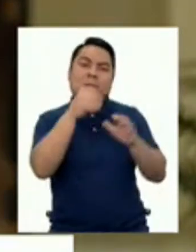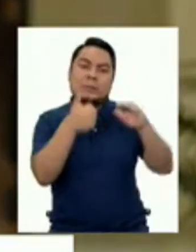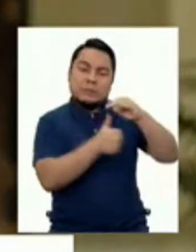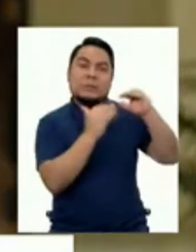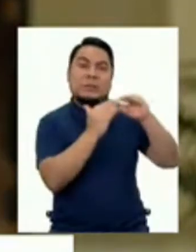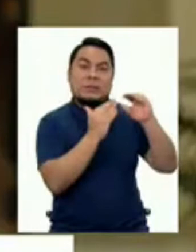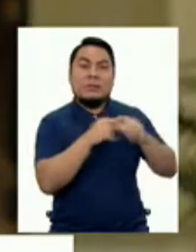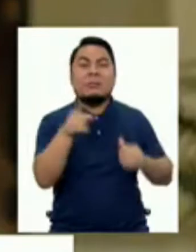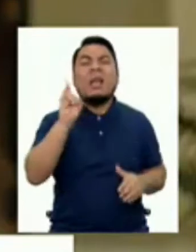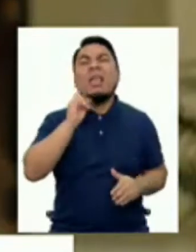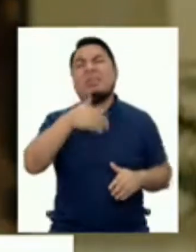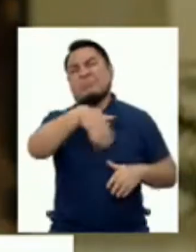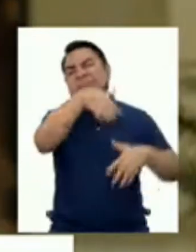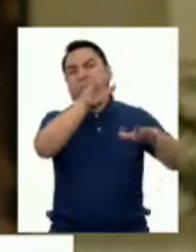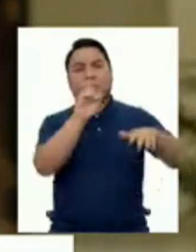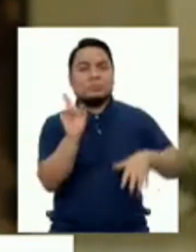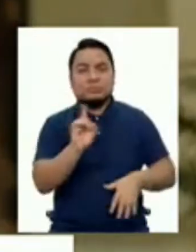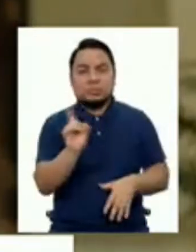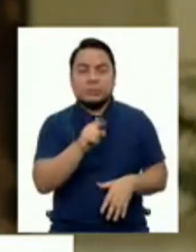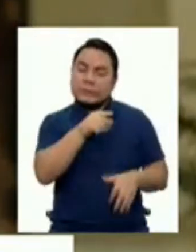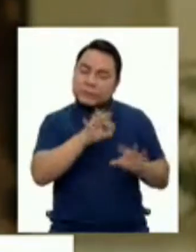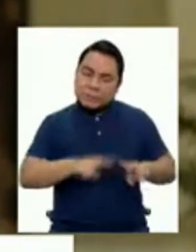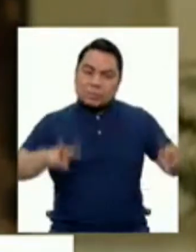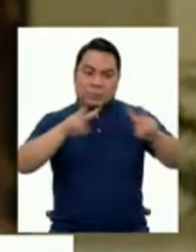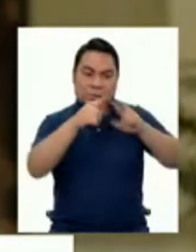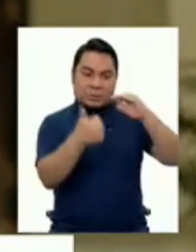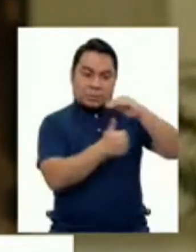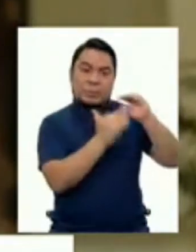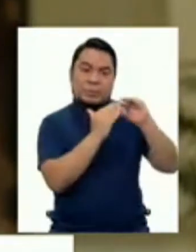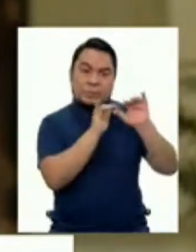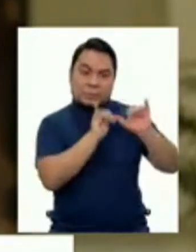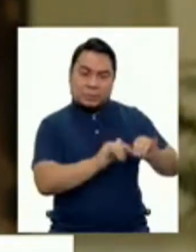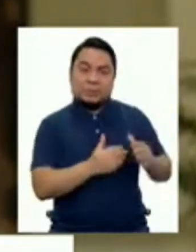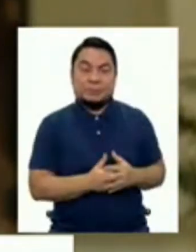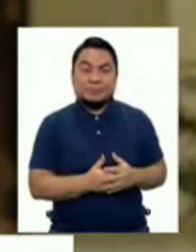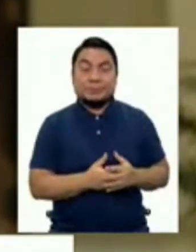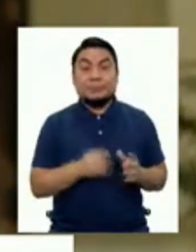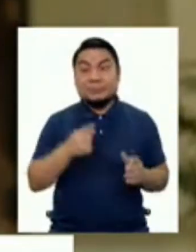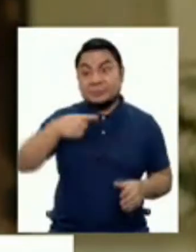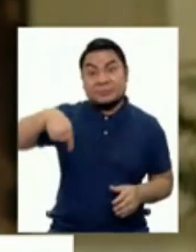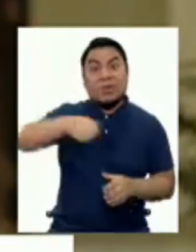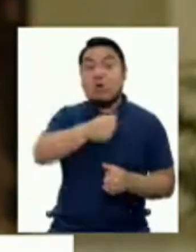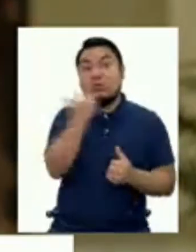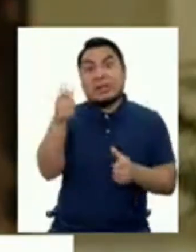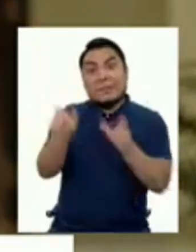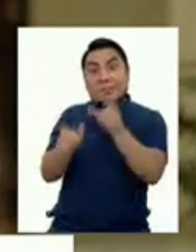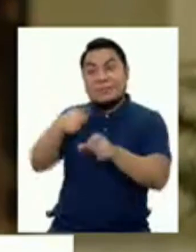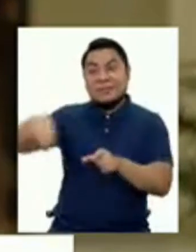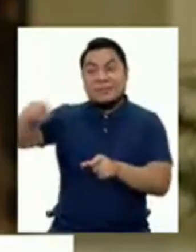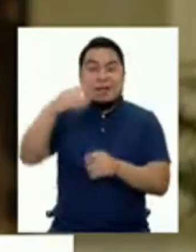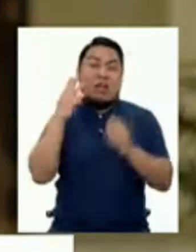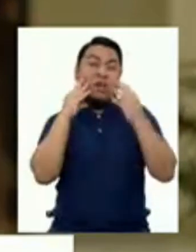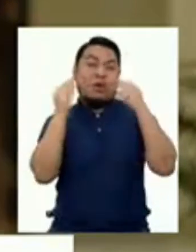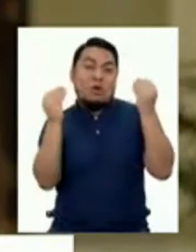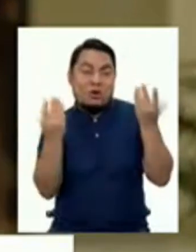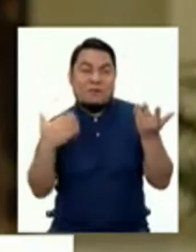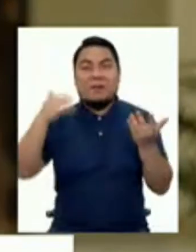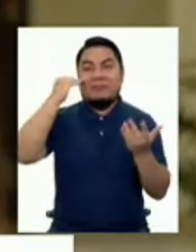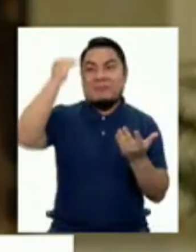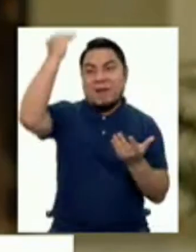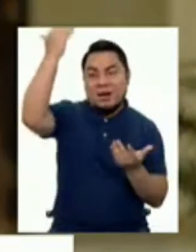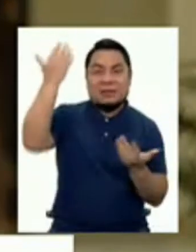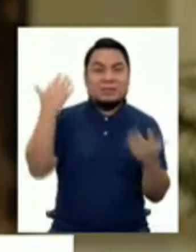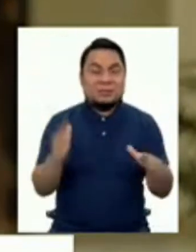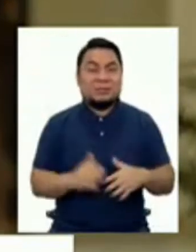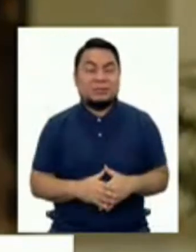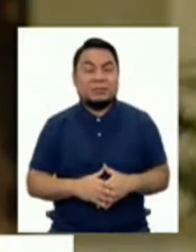mayor posibilidad de agravarse. El resto de personas que no están incluidas,